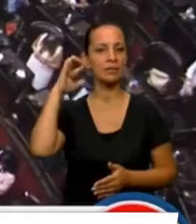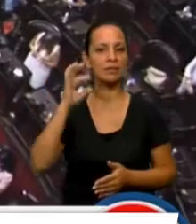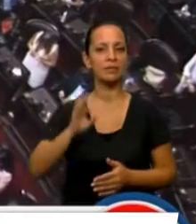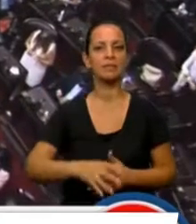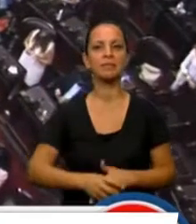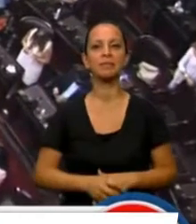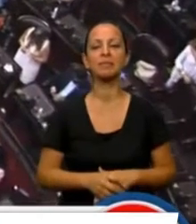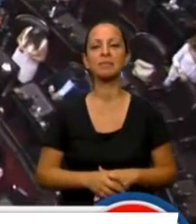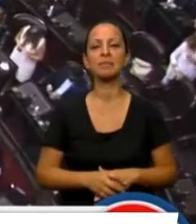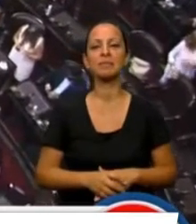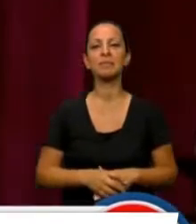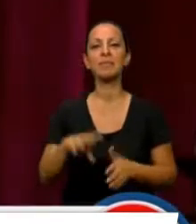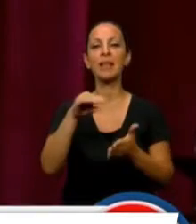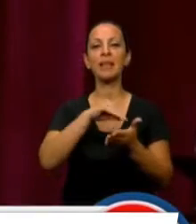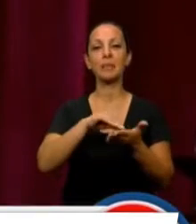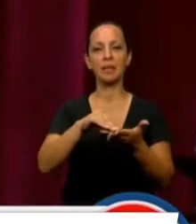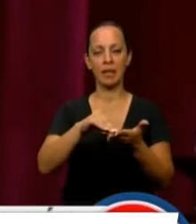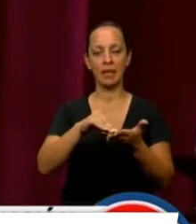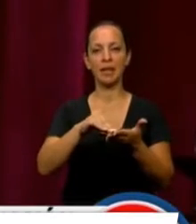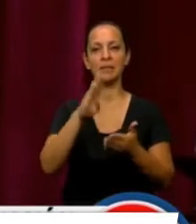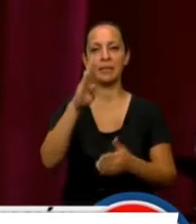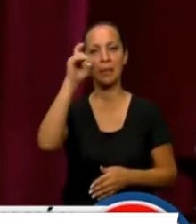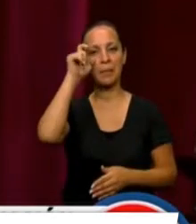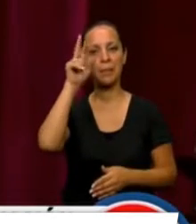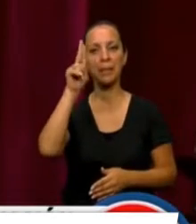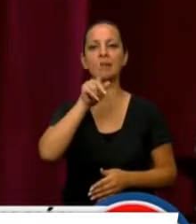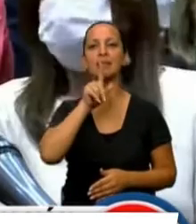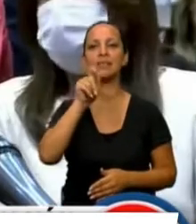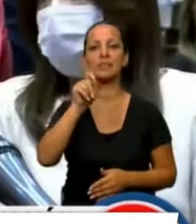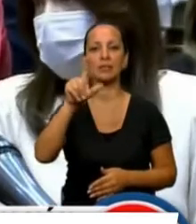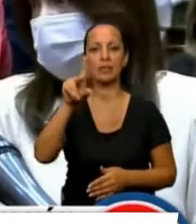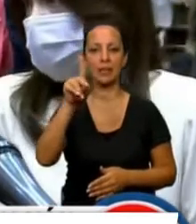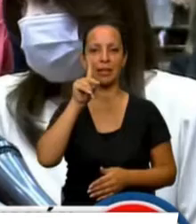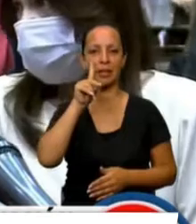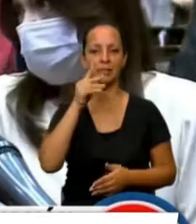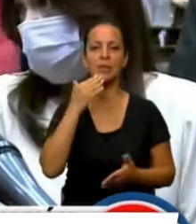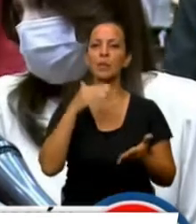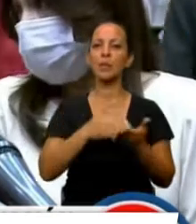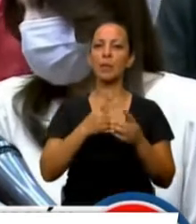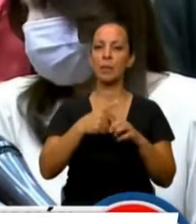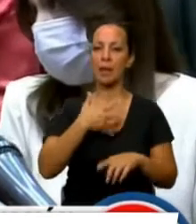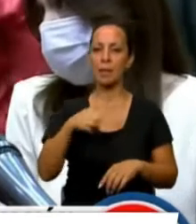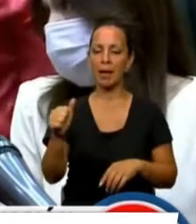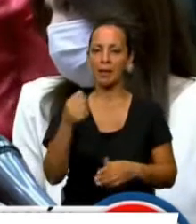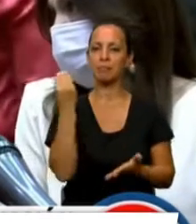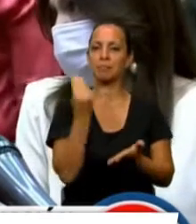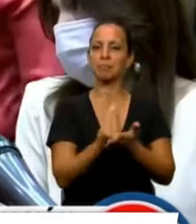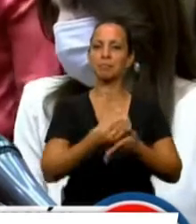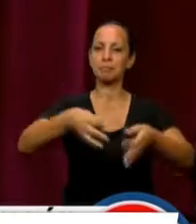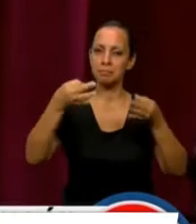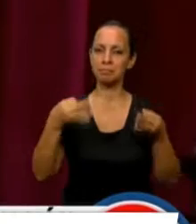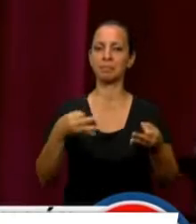diputada tania janet bertoldi una vez por la patria desempeñar fielmente